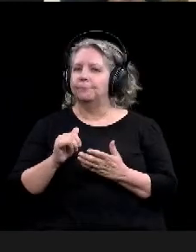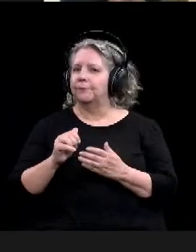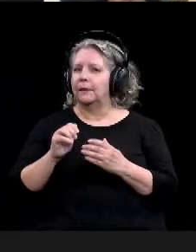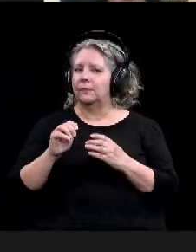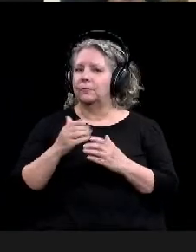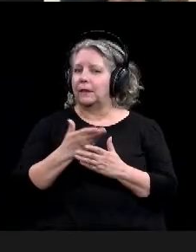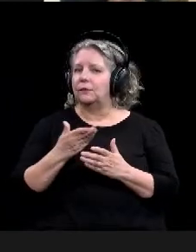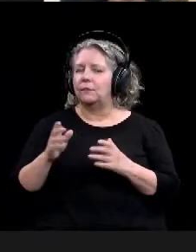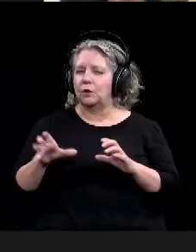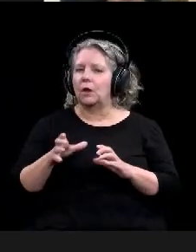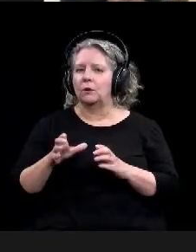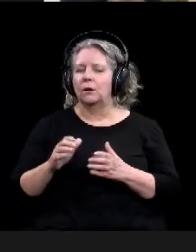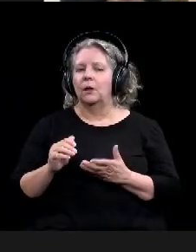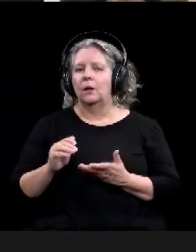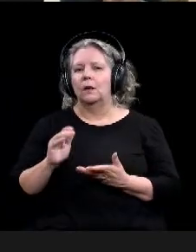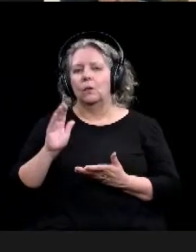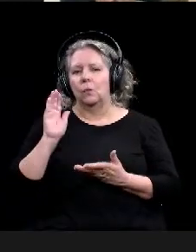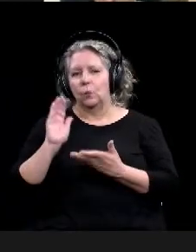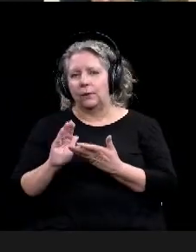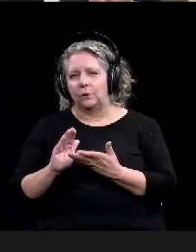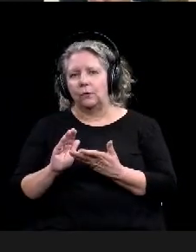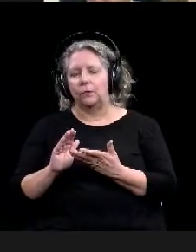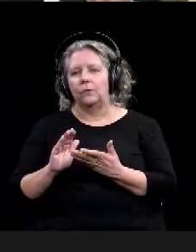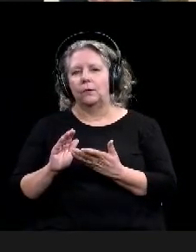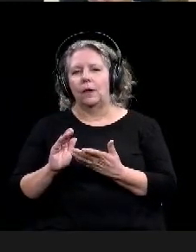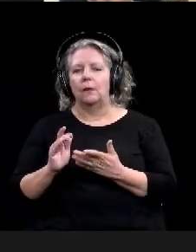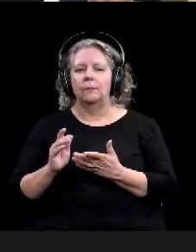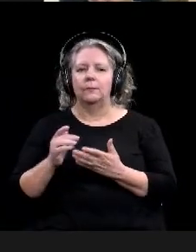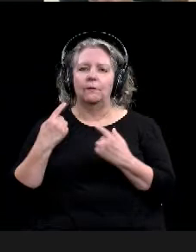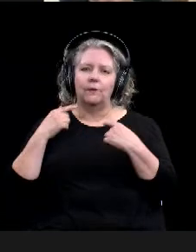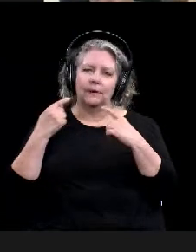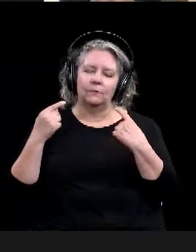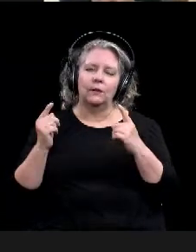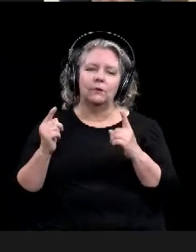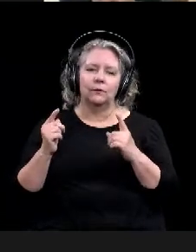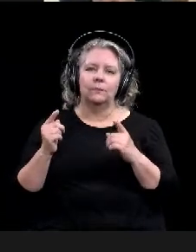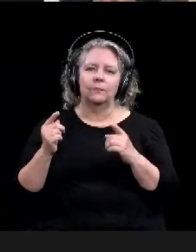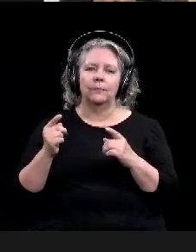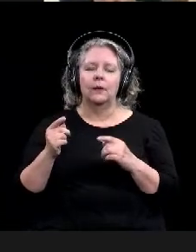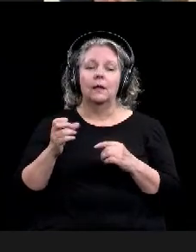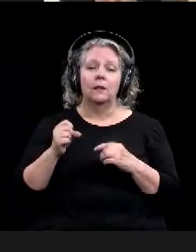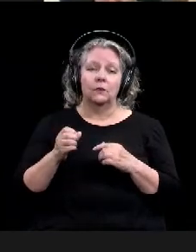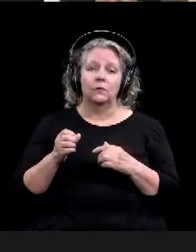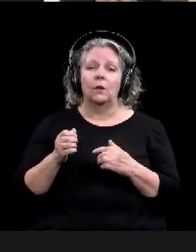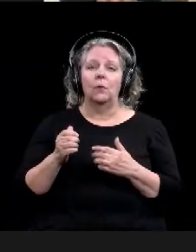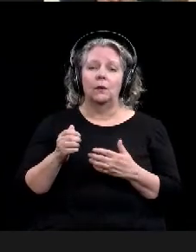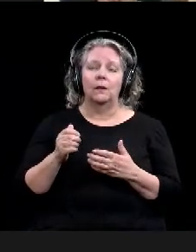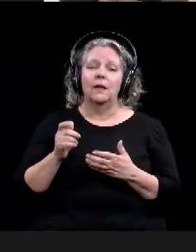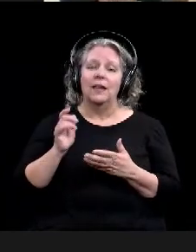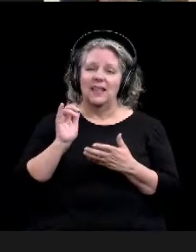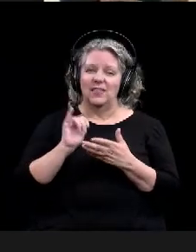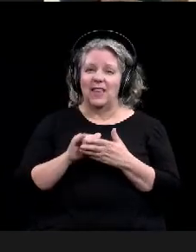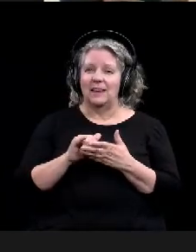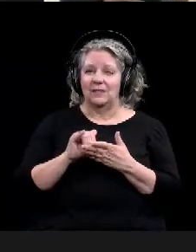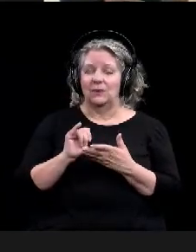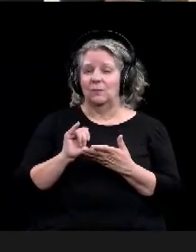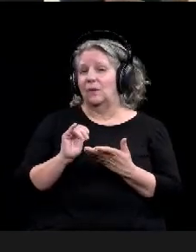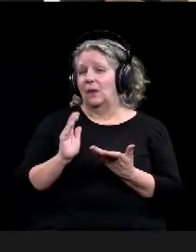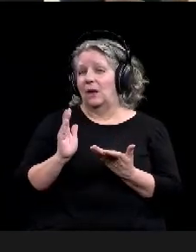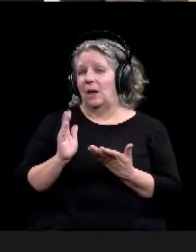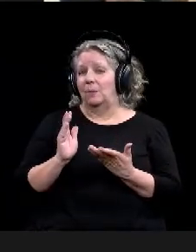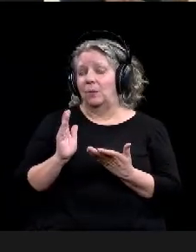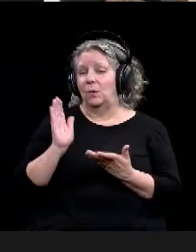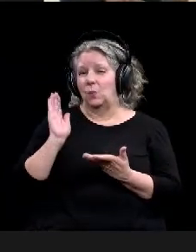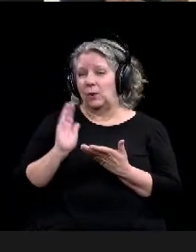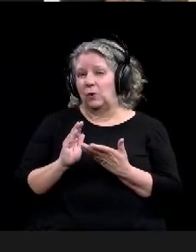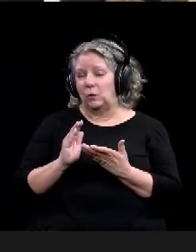así es que significante mente breve te pido como